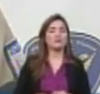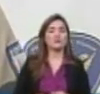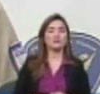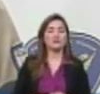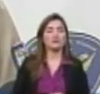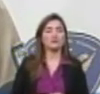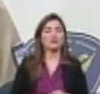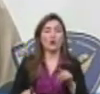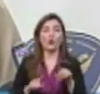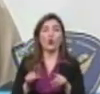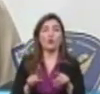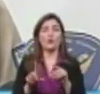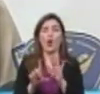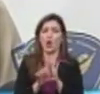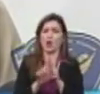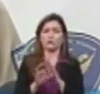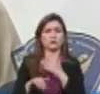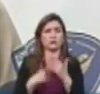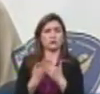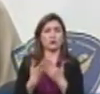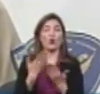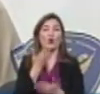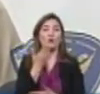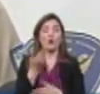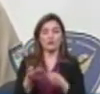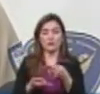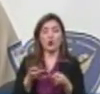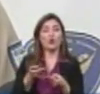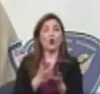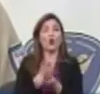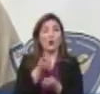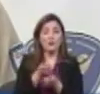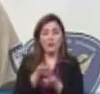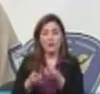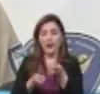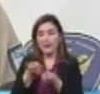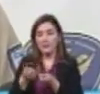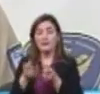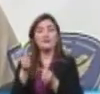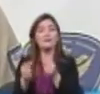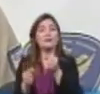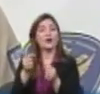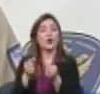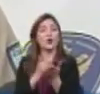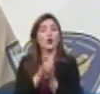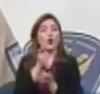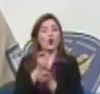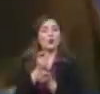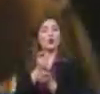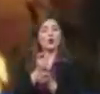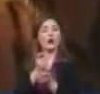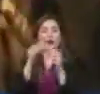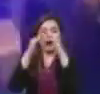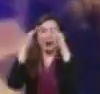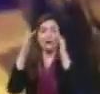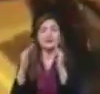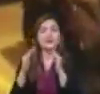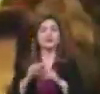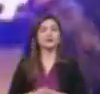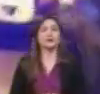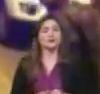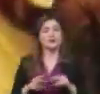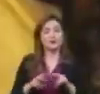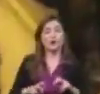legalidad a los ingresos a través de negocios de compra-venta, comisión de vehículos y adquisición de inmuebles. Las